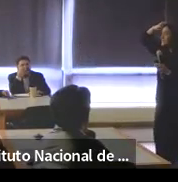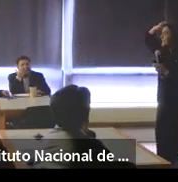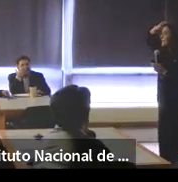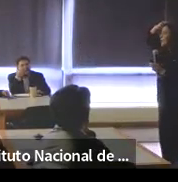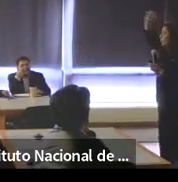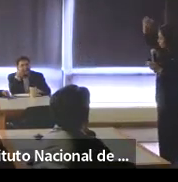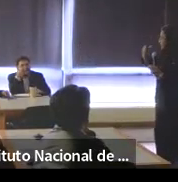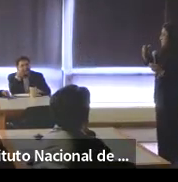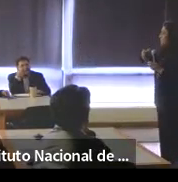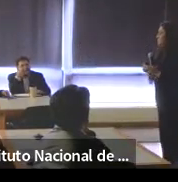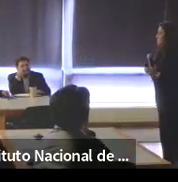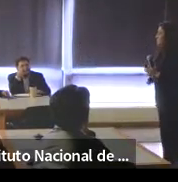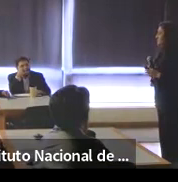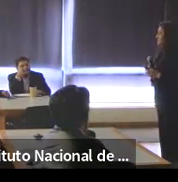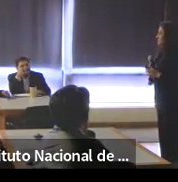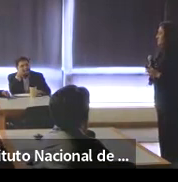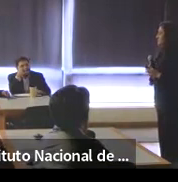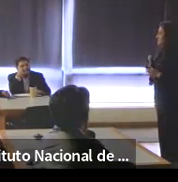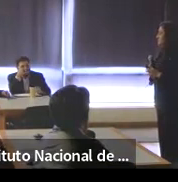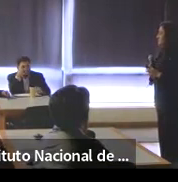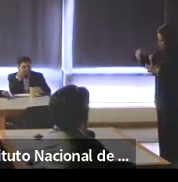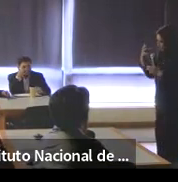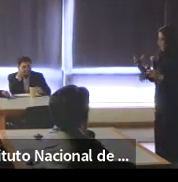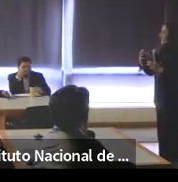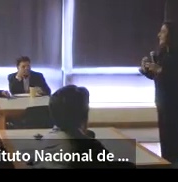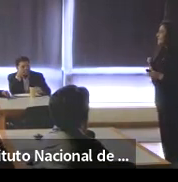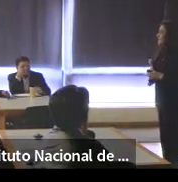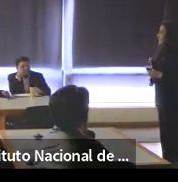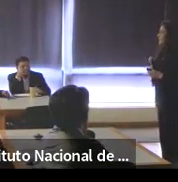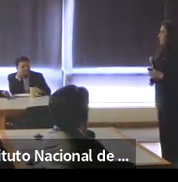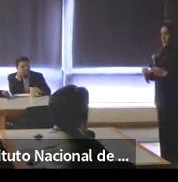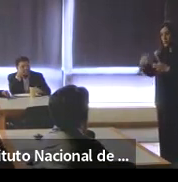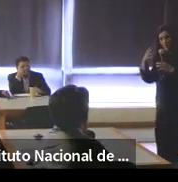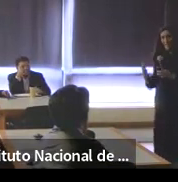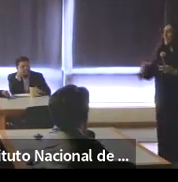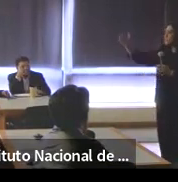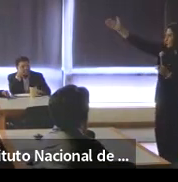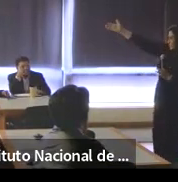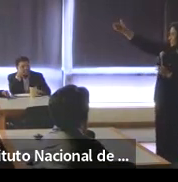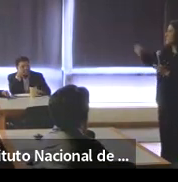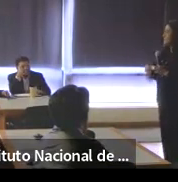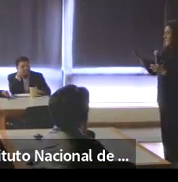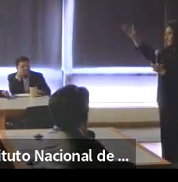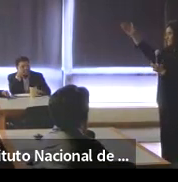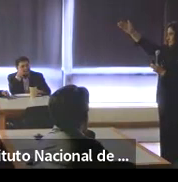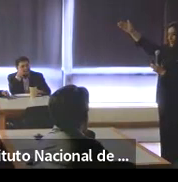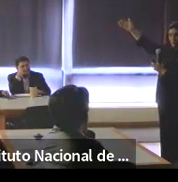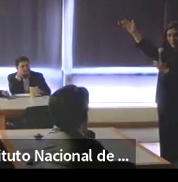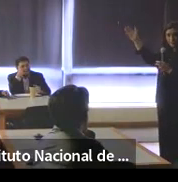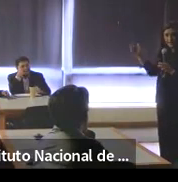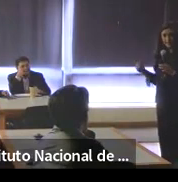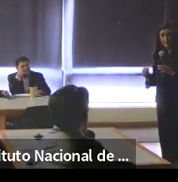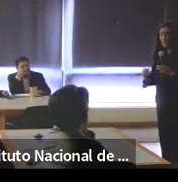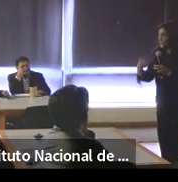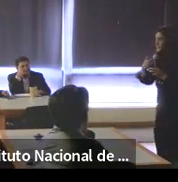es otra vez yo yo me carga en la mano yo me quedo y ellos se van a las